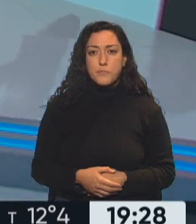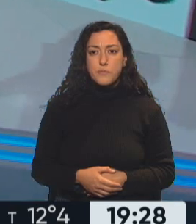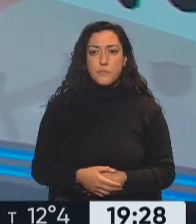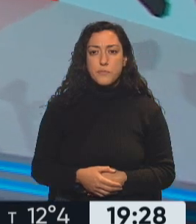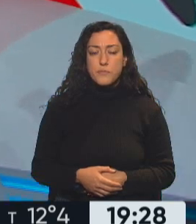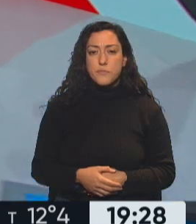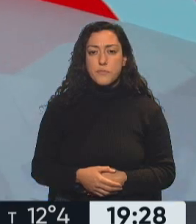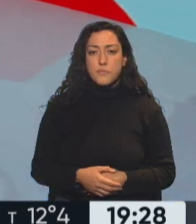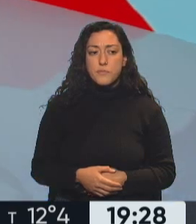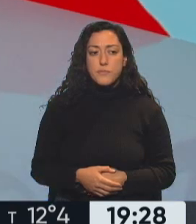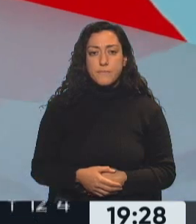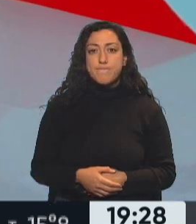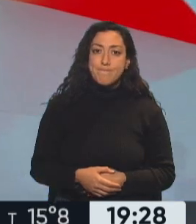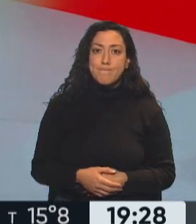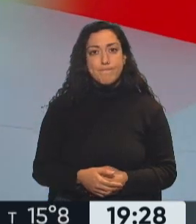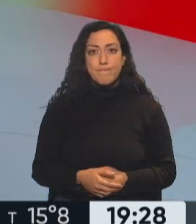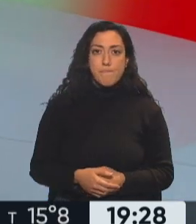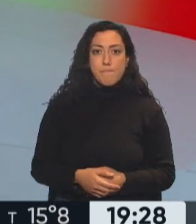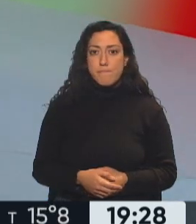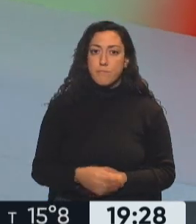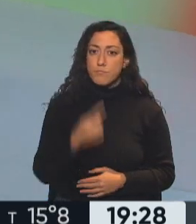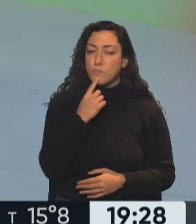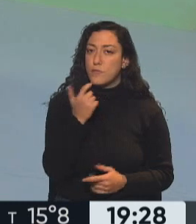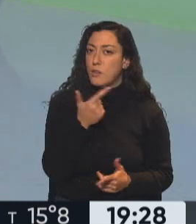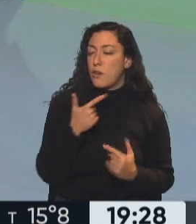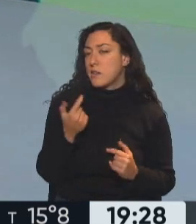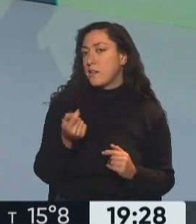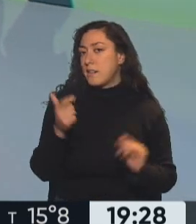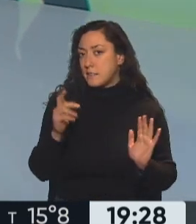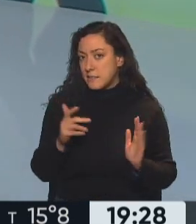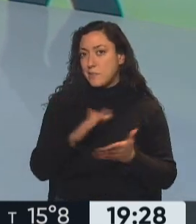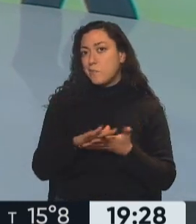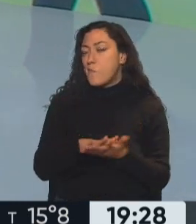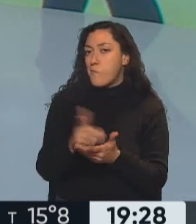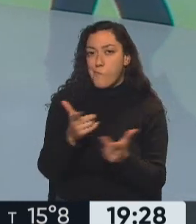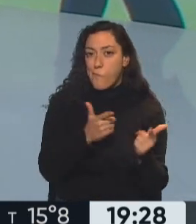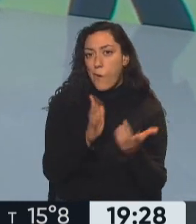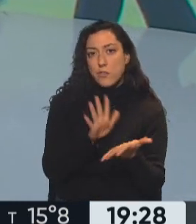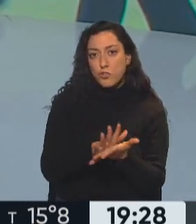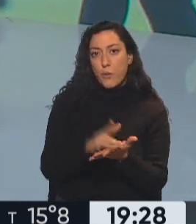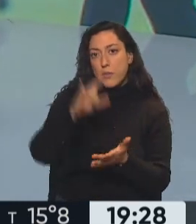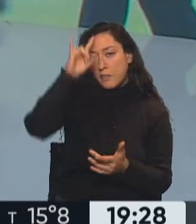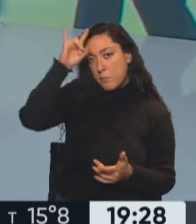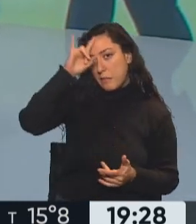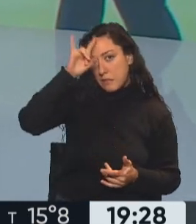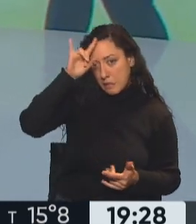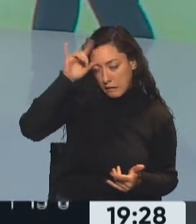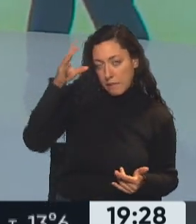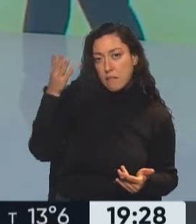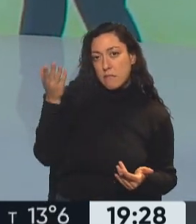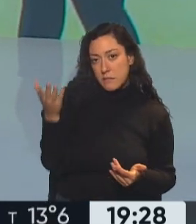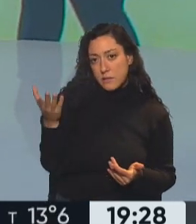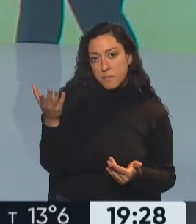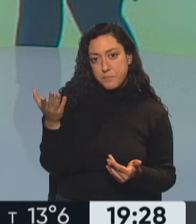Y casi casi que indudablemente no tenemos salida con respecto a Independiente después